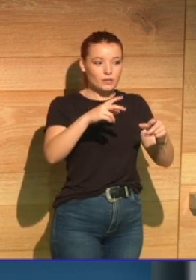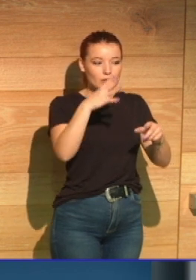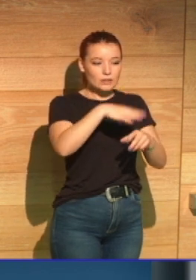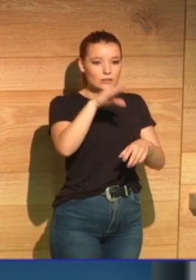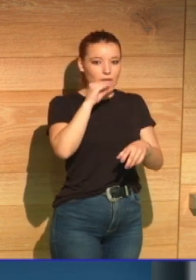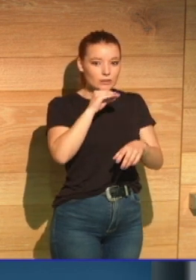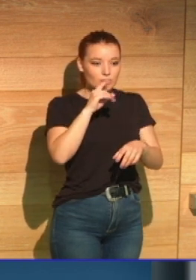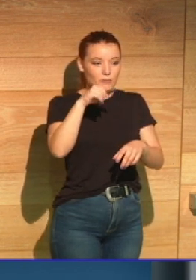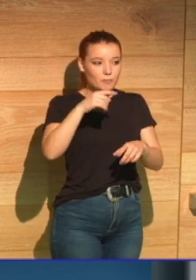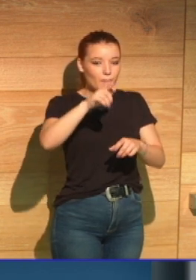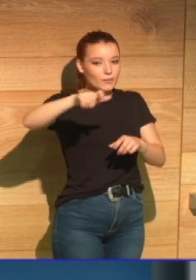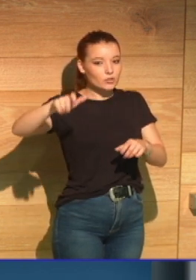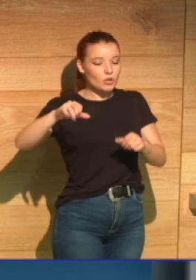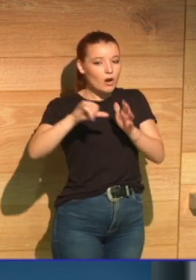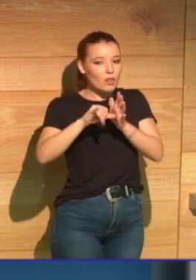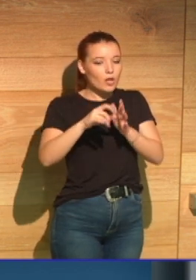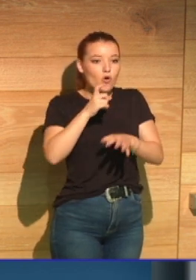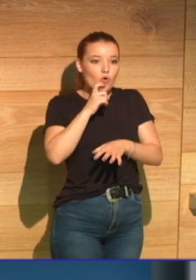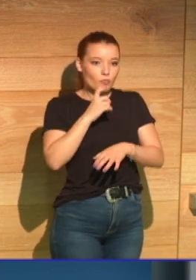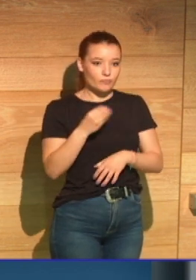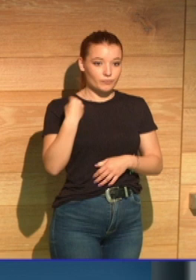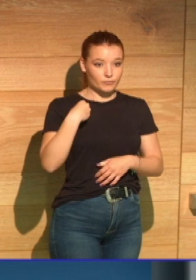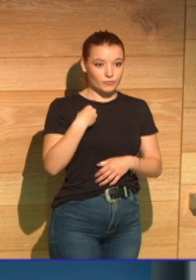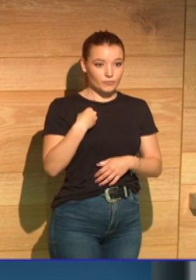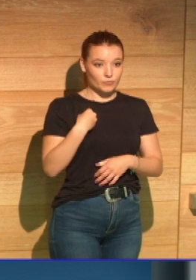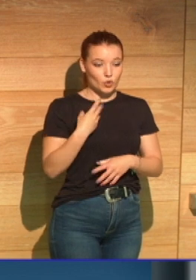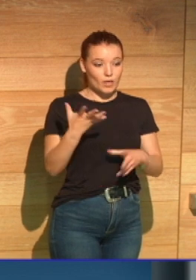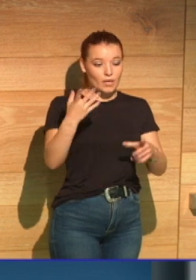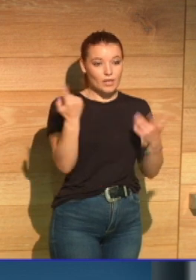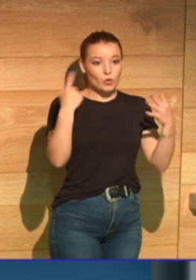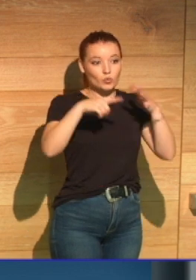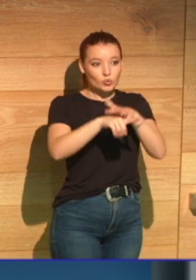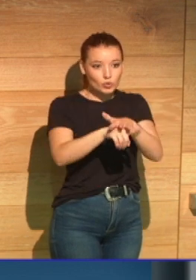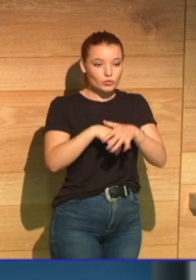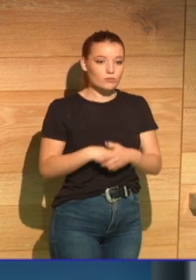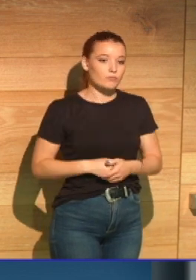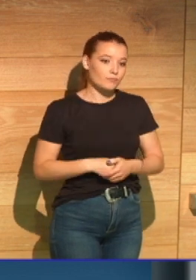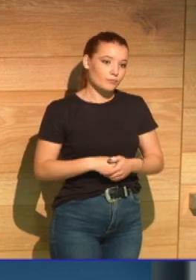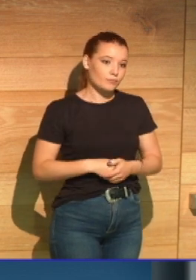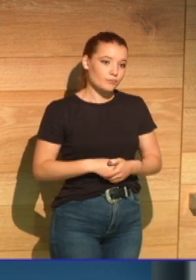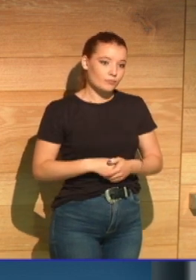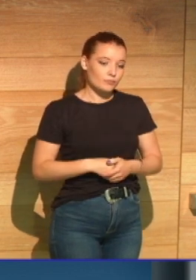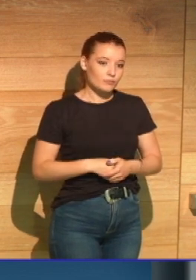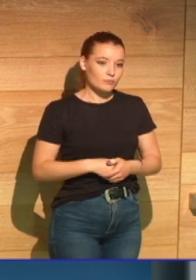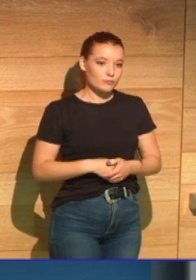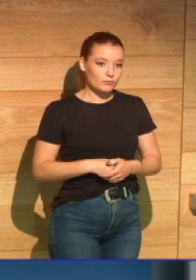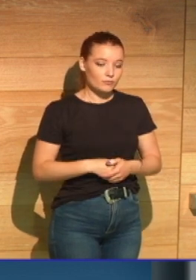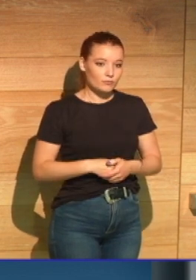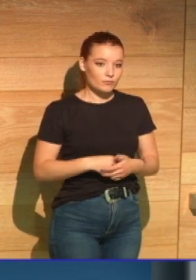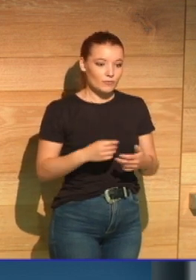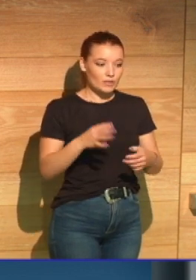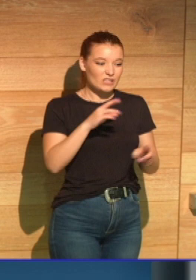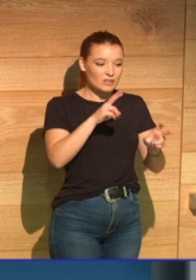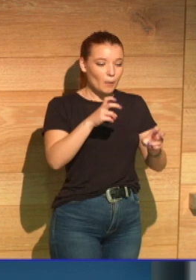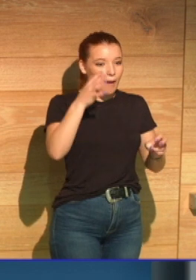diferentes públicos, y esto tiene que ver directamente con la palabra decolonización y con la idea del museo colonialista, la idea de la imposición de verdades,